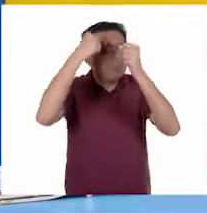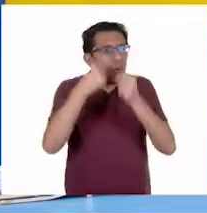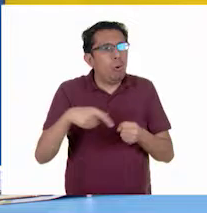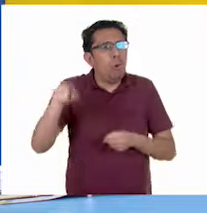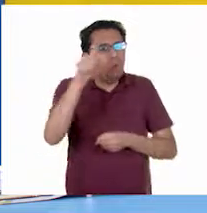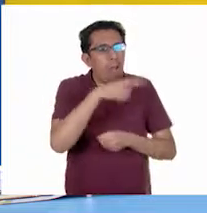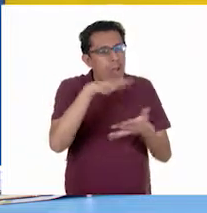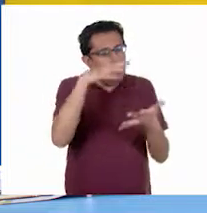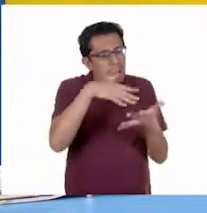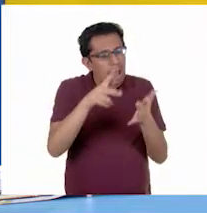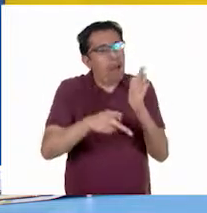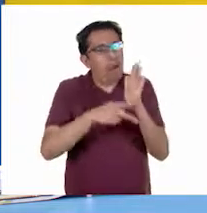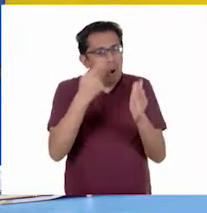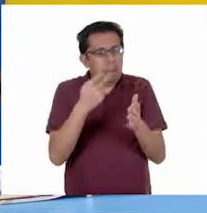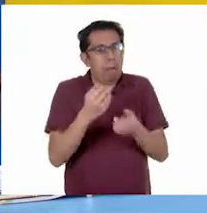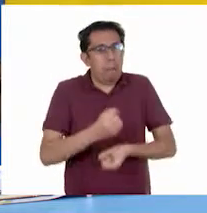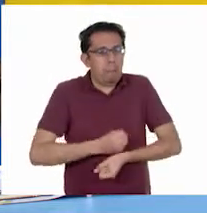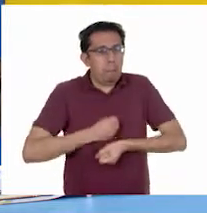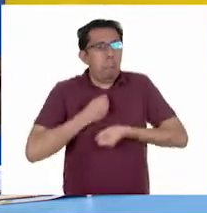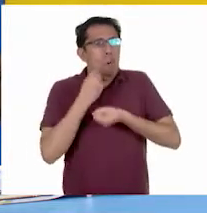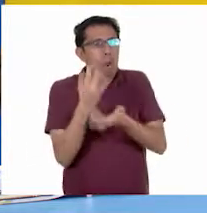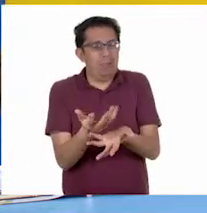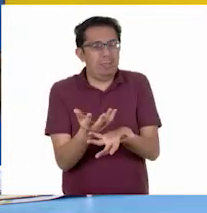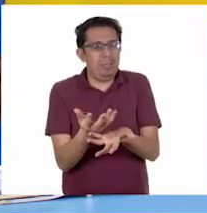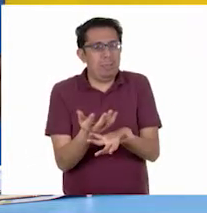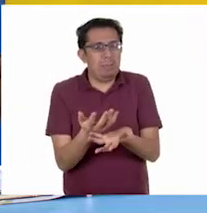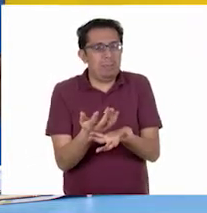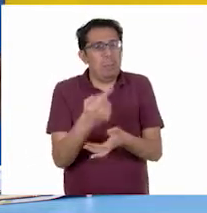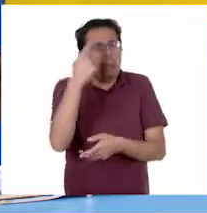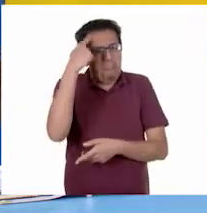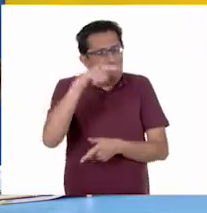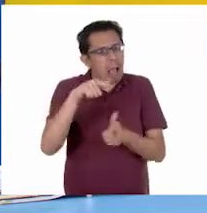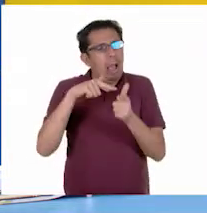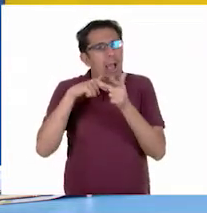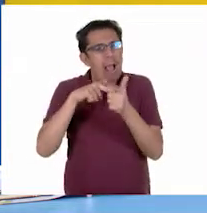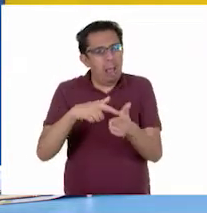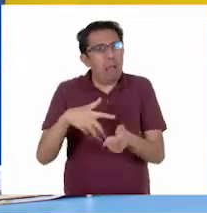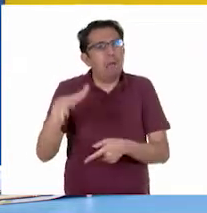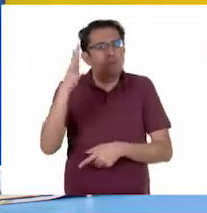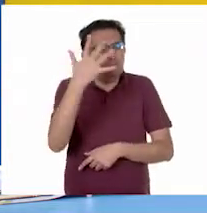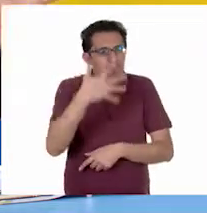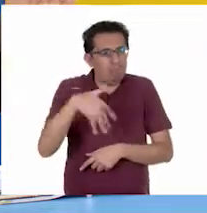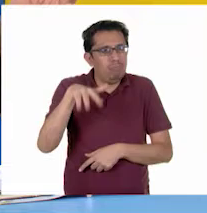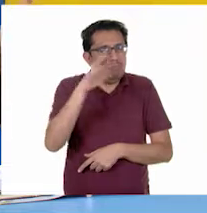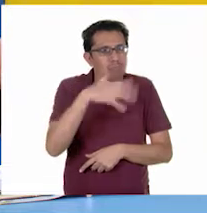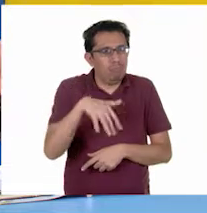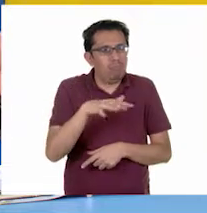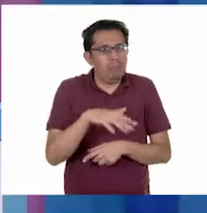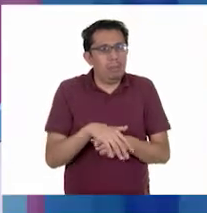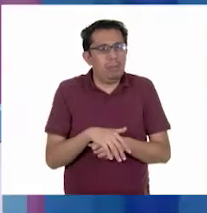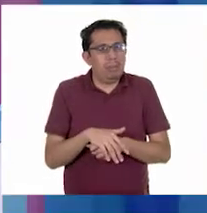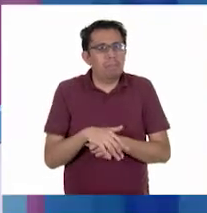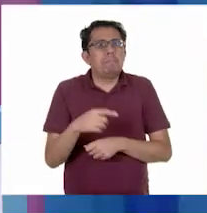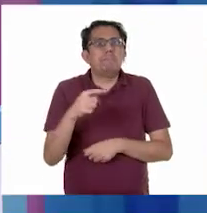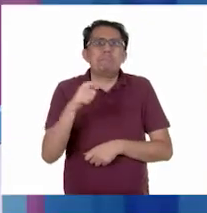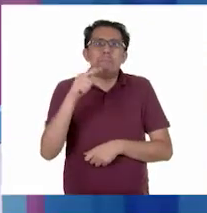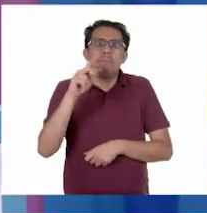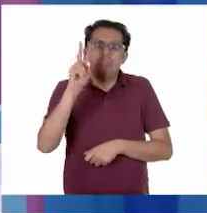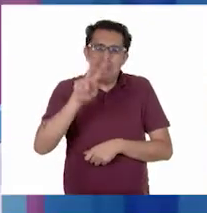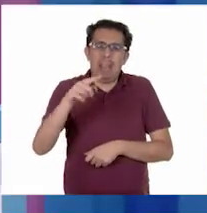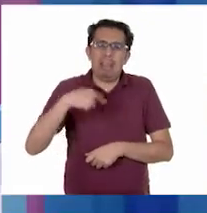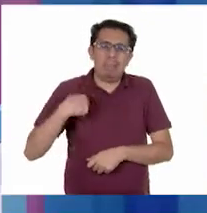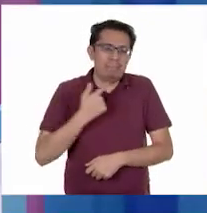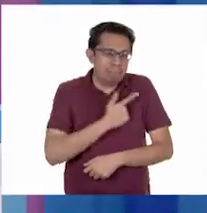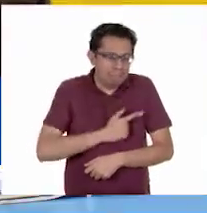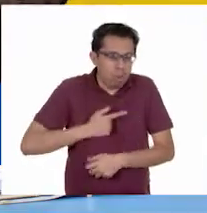sus poemas, tal como lo está sugiriendo Larisa, y que van a continuar en la búsqueda. Bueno, para mí ha sido un placer compartir